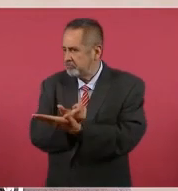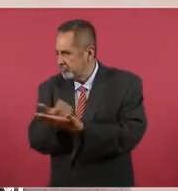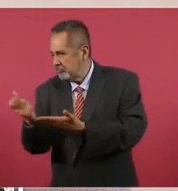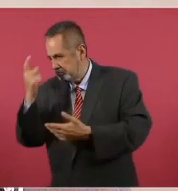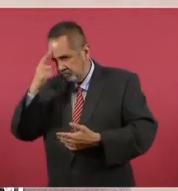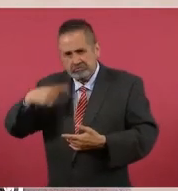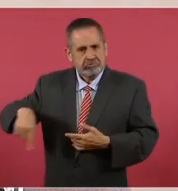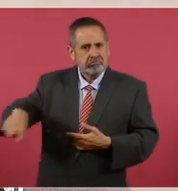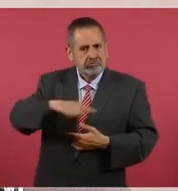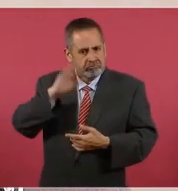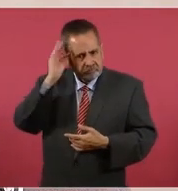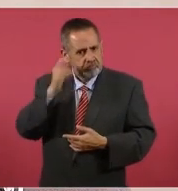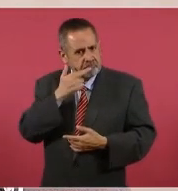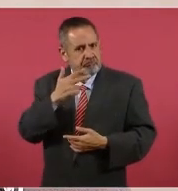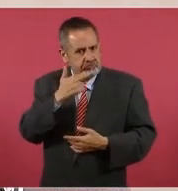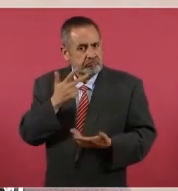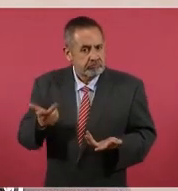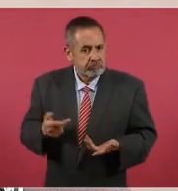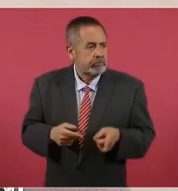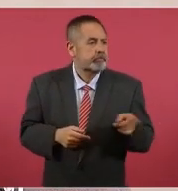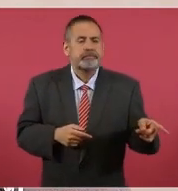de los trabajadores,